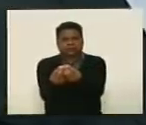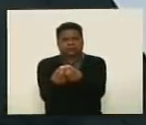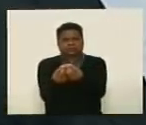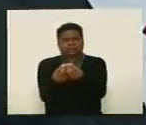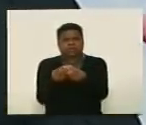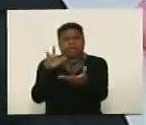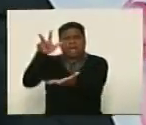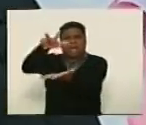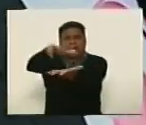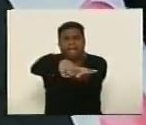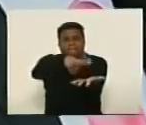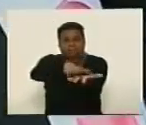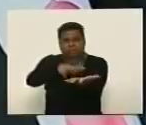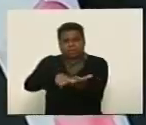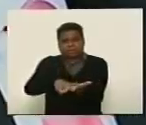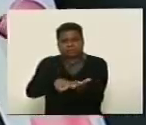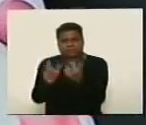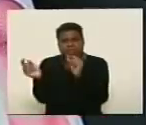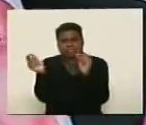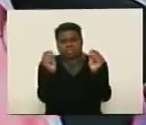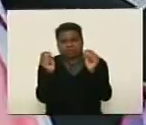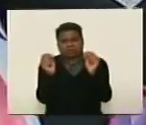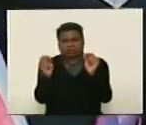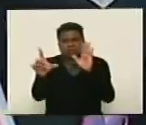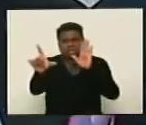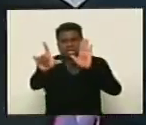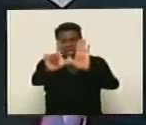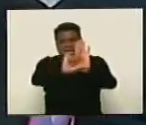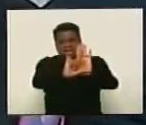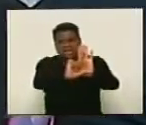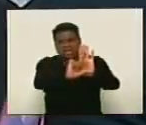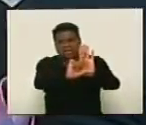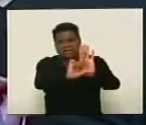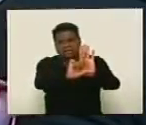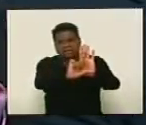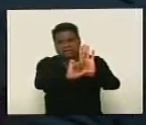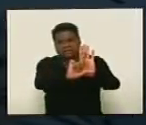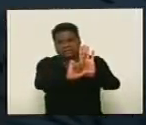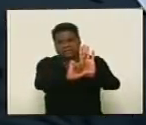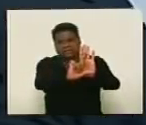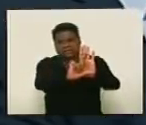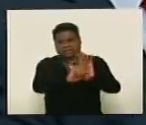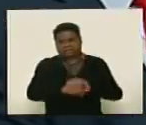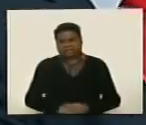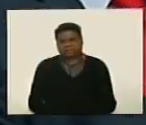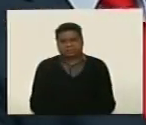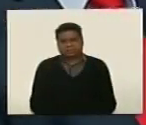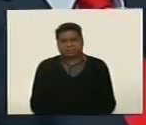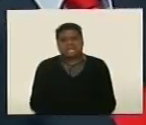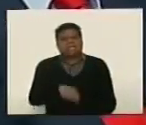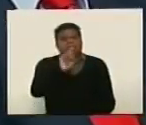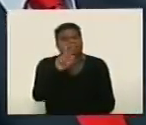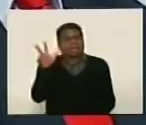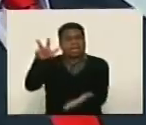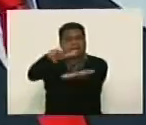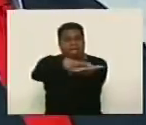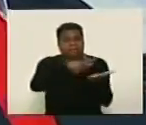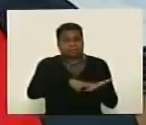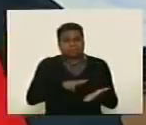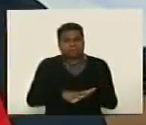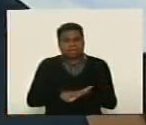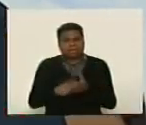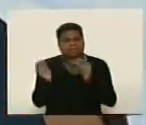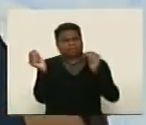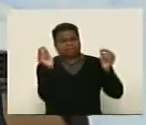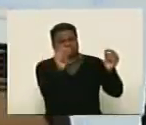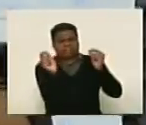aprobación, discusión y aprobación de leyes que ha planteado el presidente Nicolás Maduro, y también lo vamos a acompañar en el debate que tenemos y